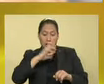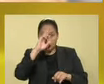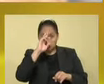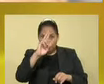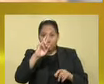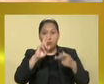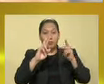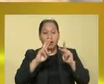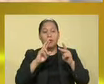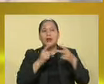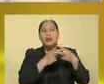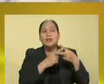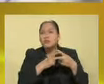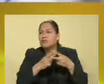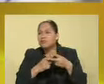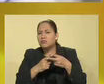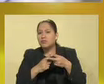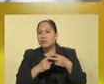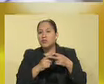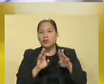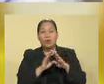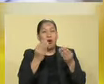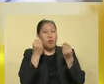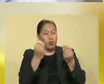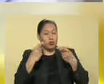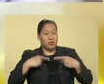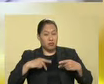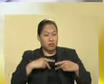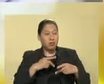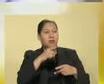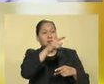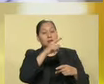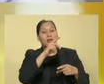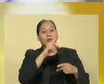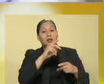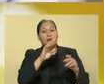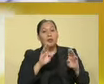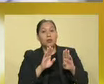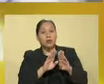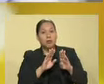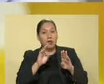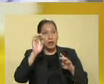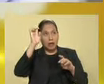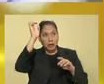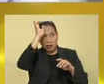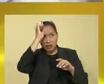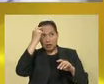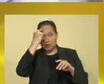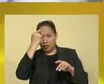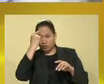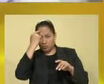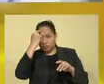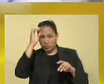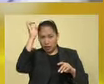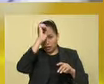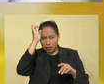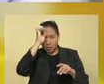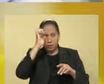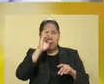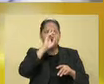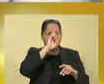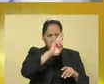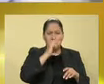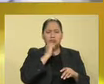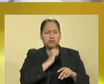si vamos a la estadística, una enorme cantidad y porcentaje a la ausencia de la ética, obvio, la gente con ética va a manejar el